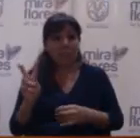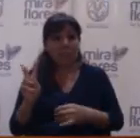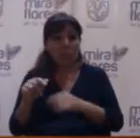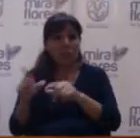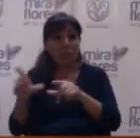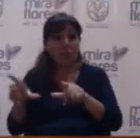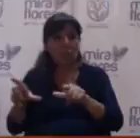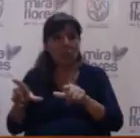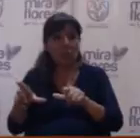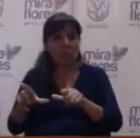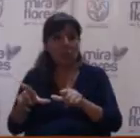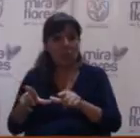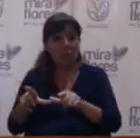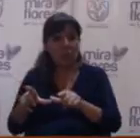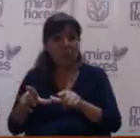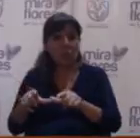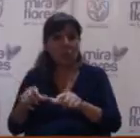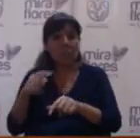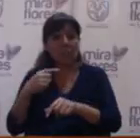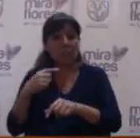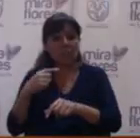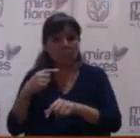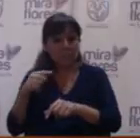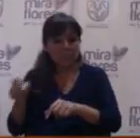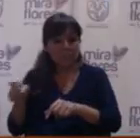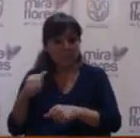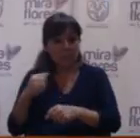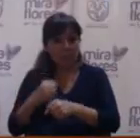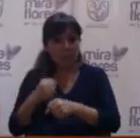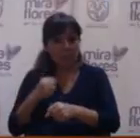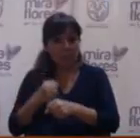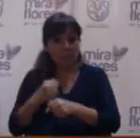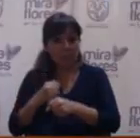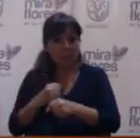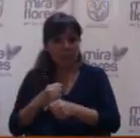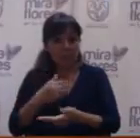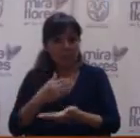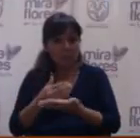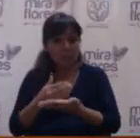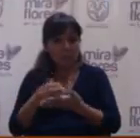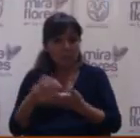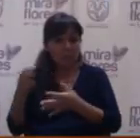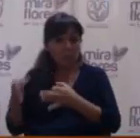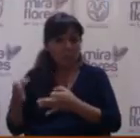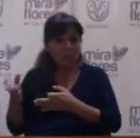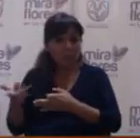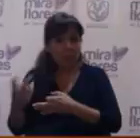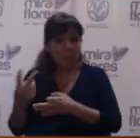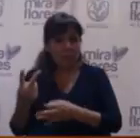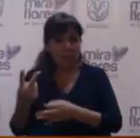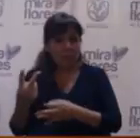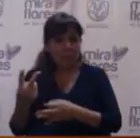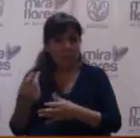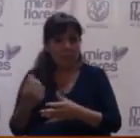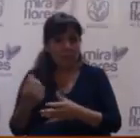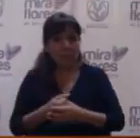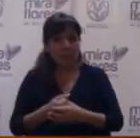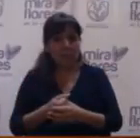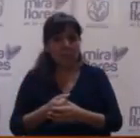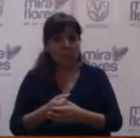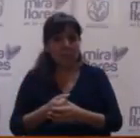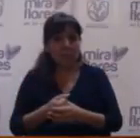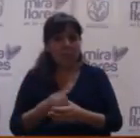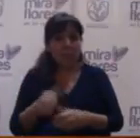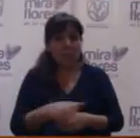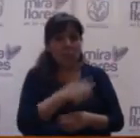estaban funcionando con acciones judiciales. Y los otros locales que